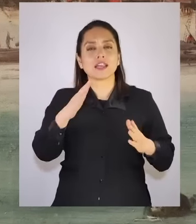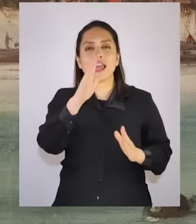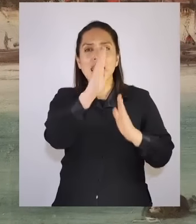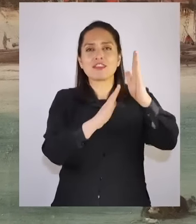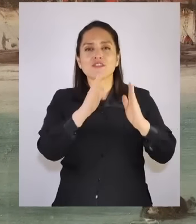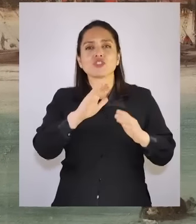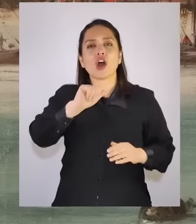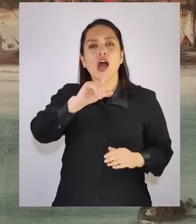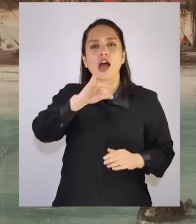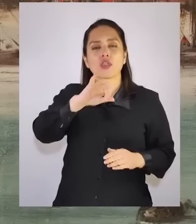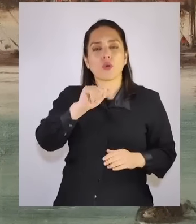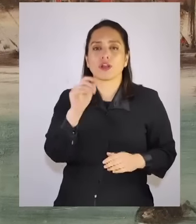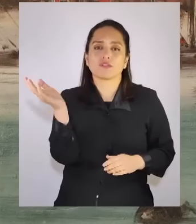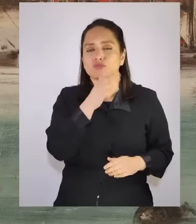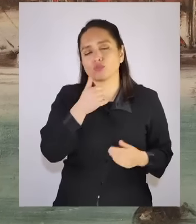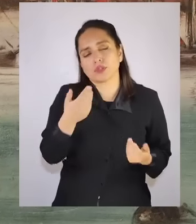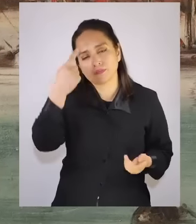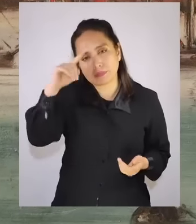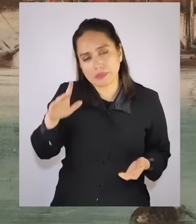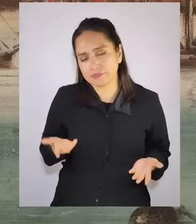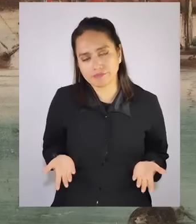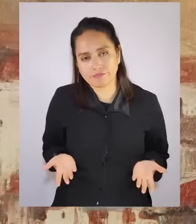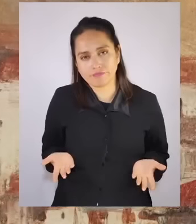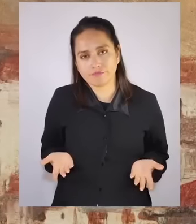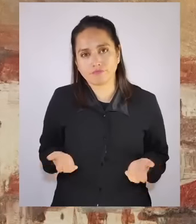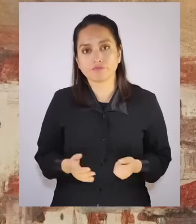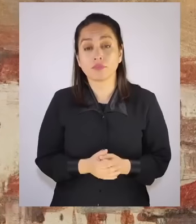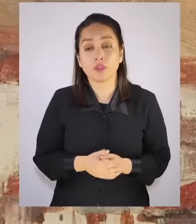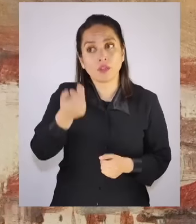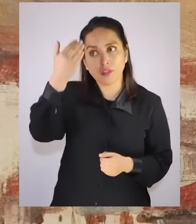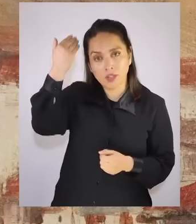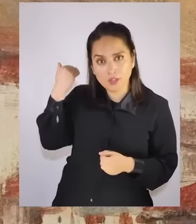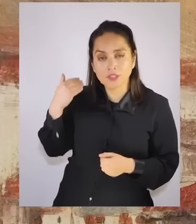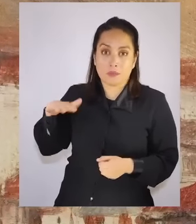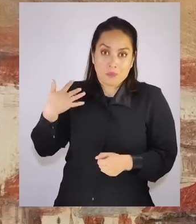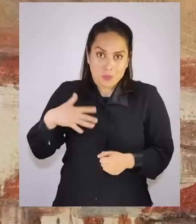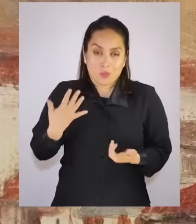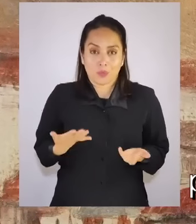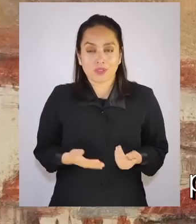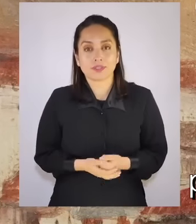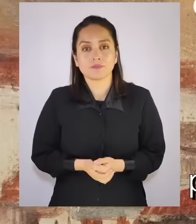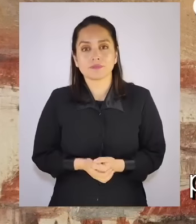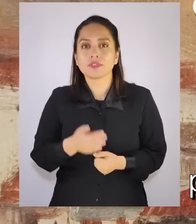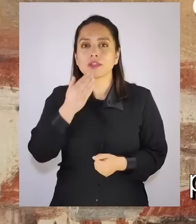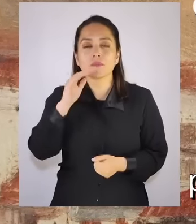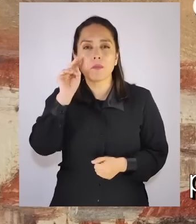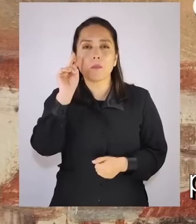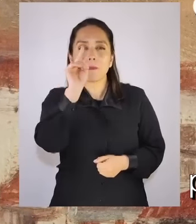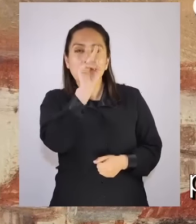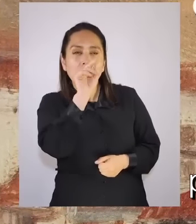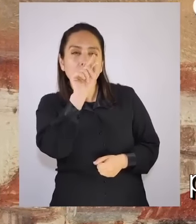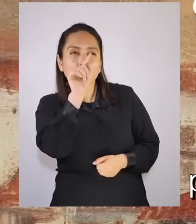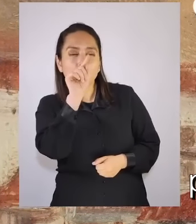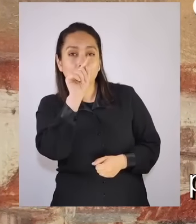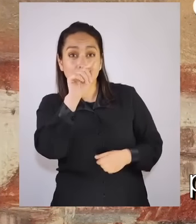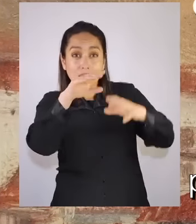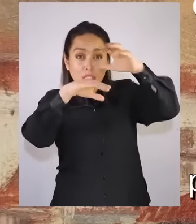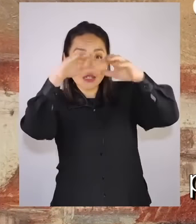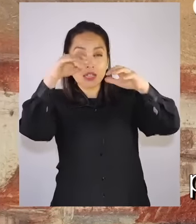día no existe más, pero en ese momento era muy importante, y vemos acá arriba en la puntilla del